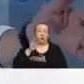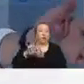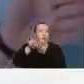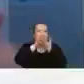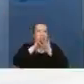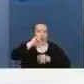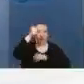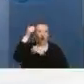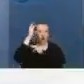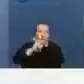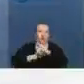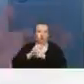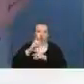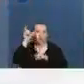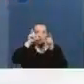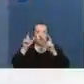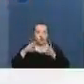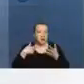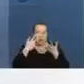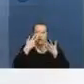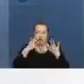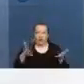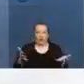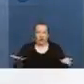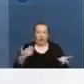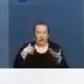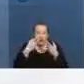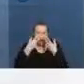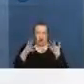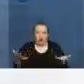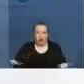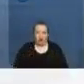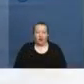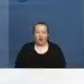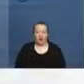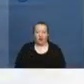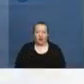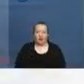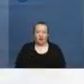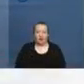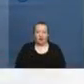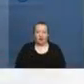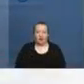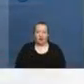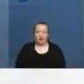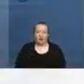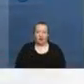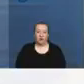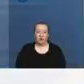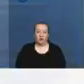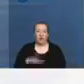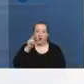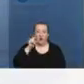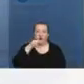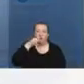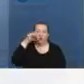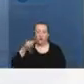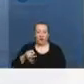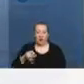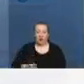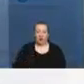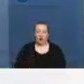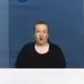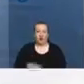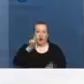ningún es que son invisibles a la mejor prueba que estamos de marciano que no lo vea o sea que en lógica podía en un absurdo en algunos